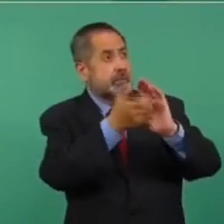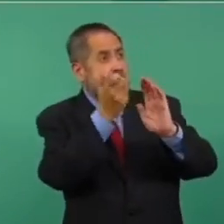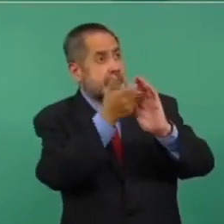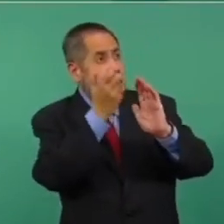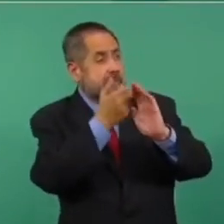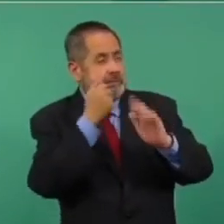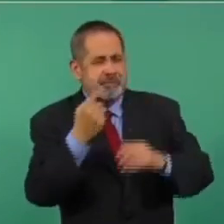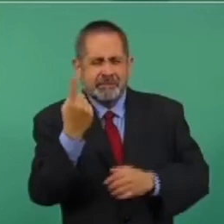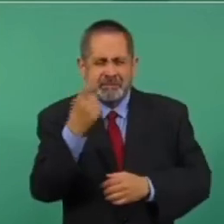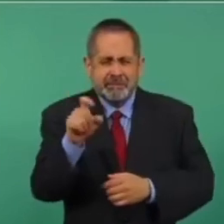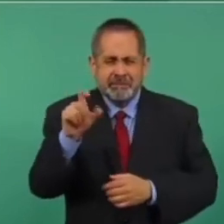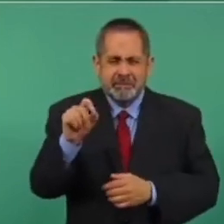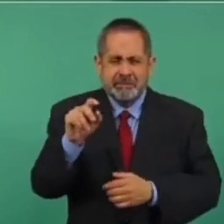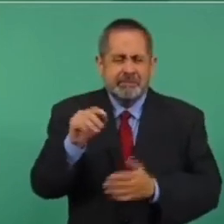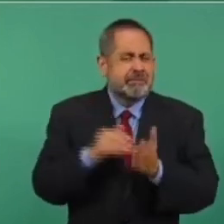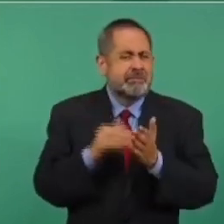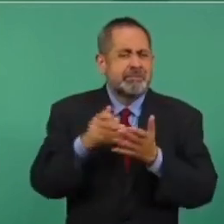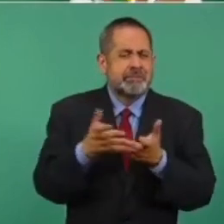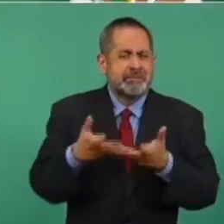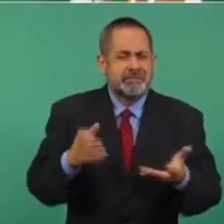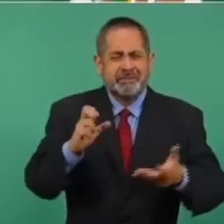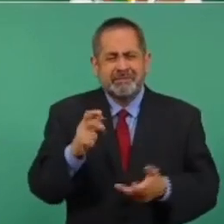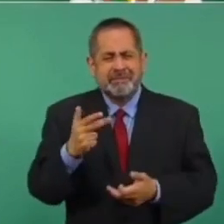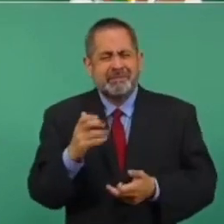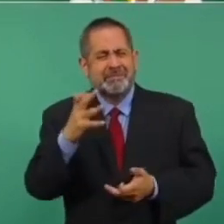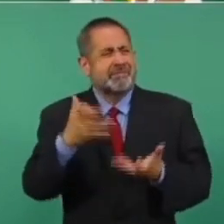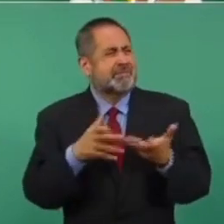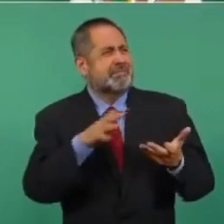120 millones de hectáreas?